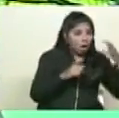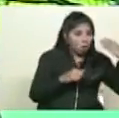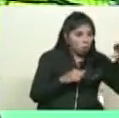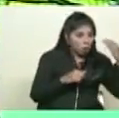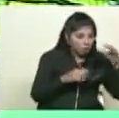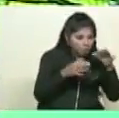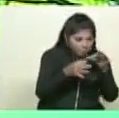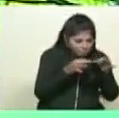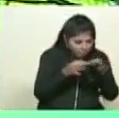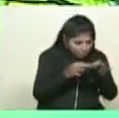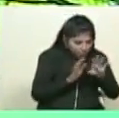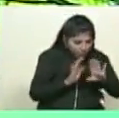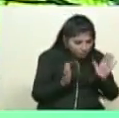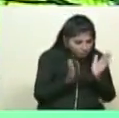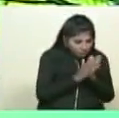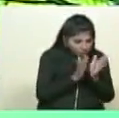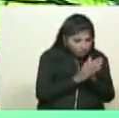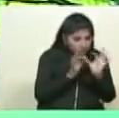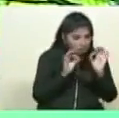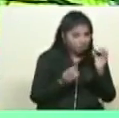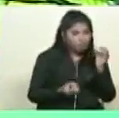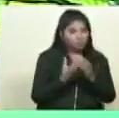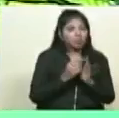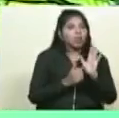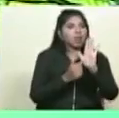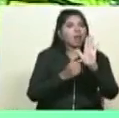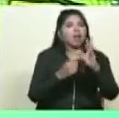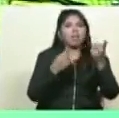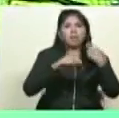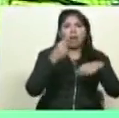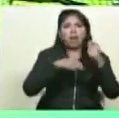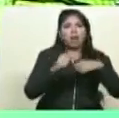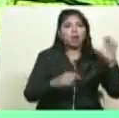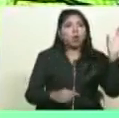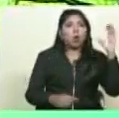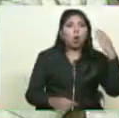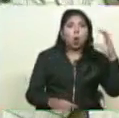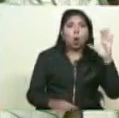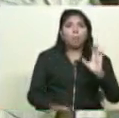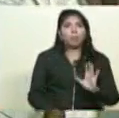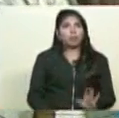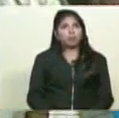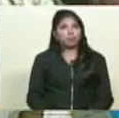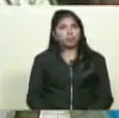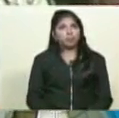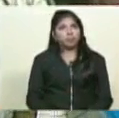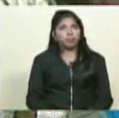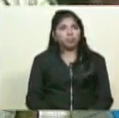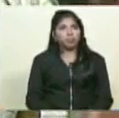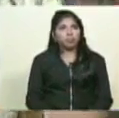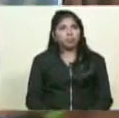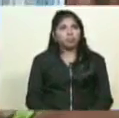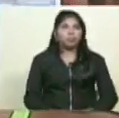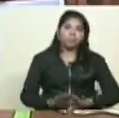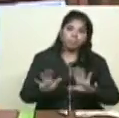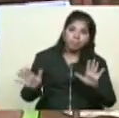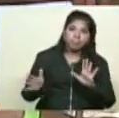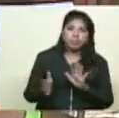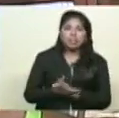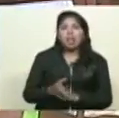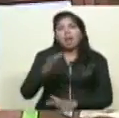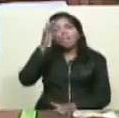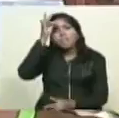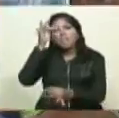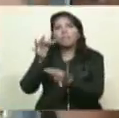veces más. Ten la seguridad. Eso hay que revisarlo, señor presidente. Más bien, Richard. Bueno, más bien. No me queda nada que reiterarle nuestra fe,